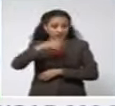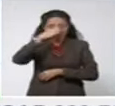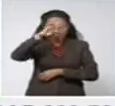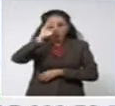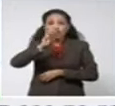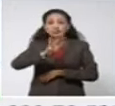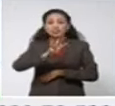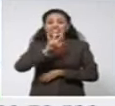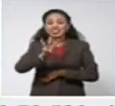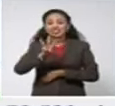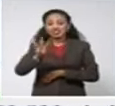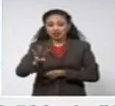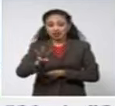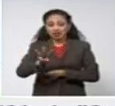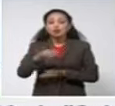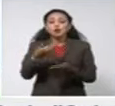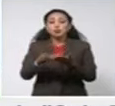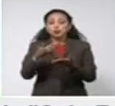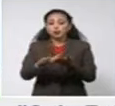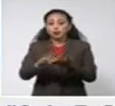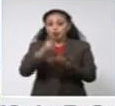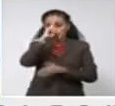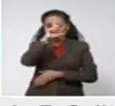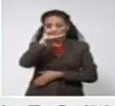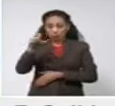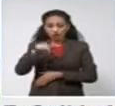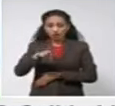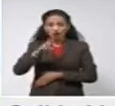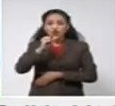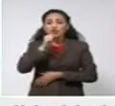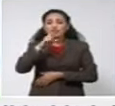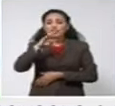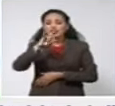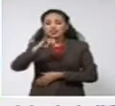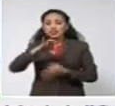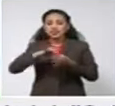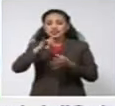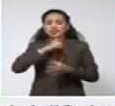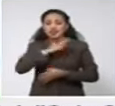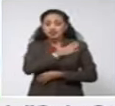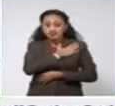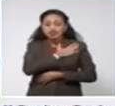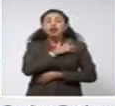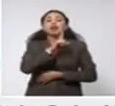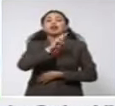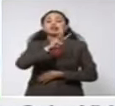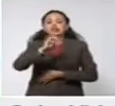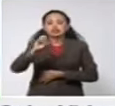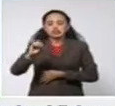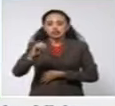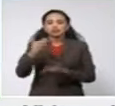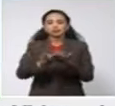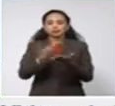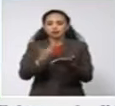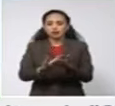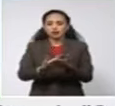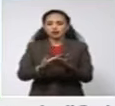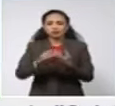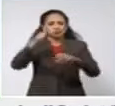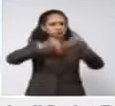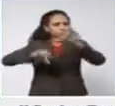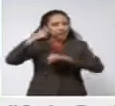333 muestras, el Hospital Fructuoso Rodríguez 300, los laboratorios AICA